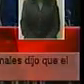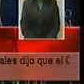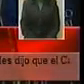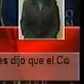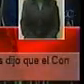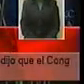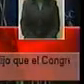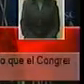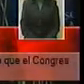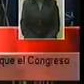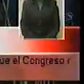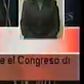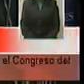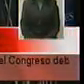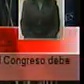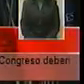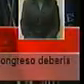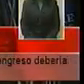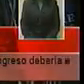El otro, por favor.